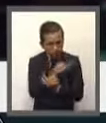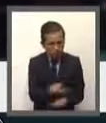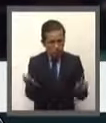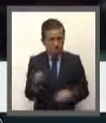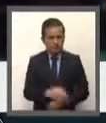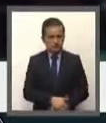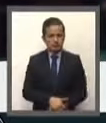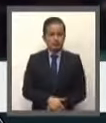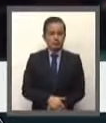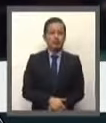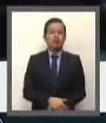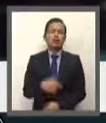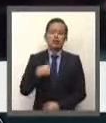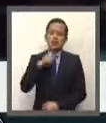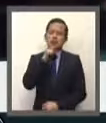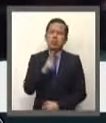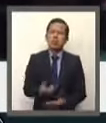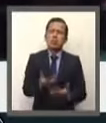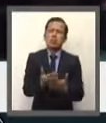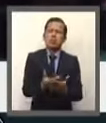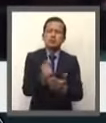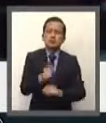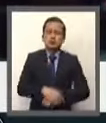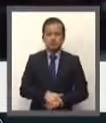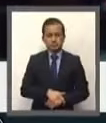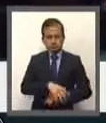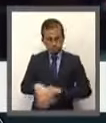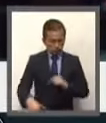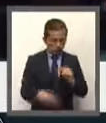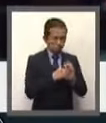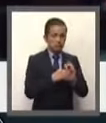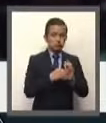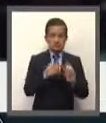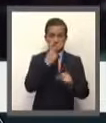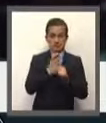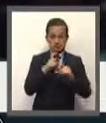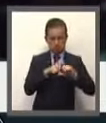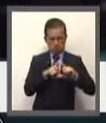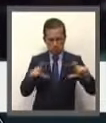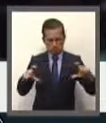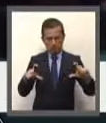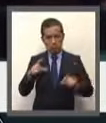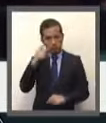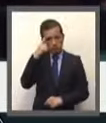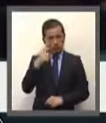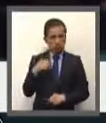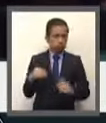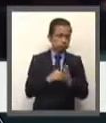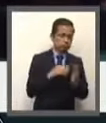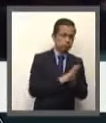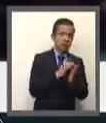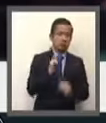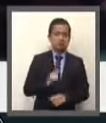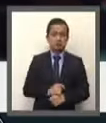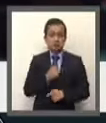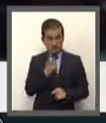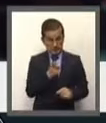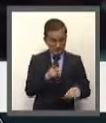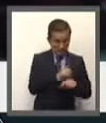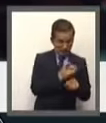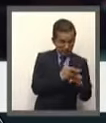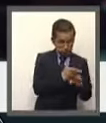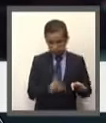además, agregar un segundo párrafo para establecer que en fecha posterior el presidente